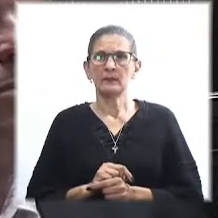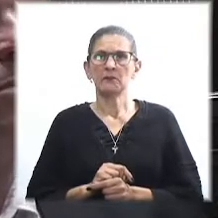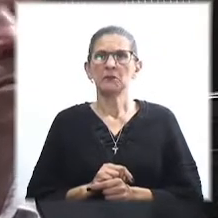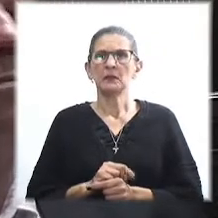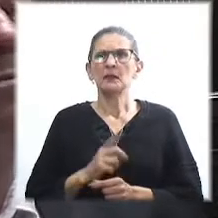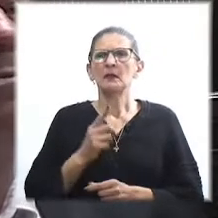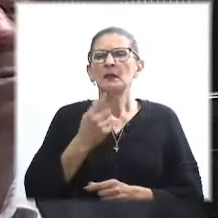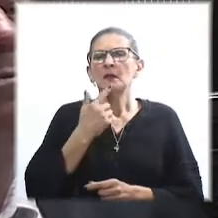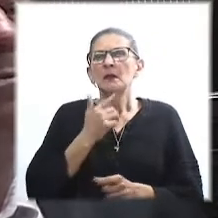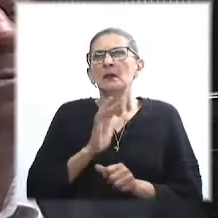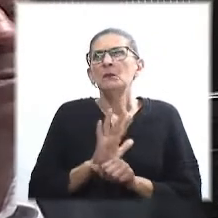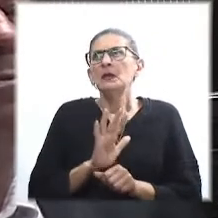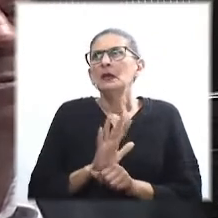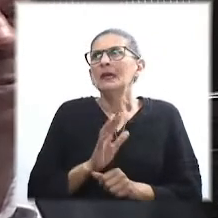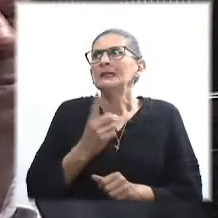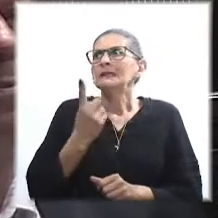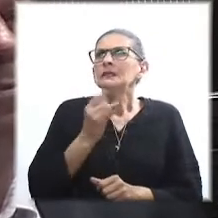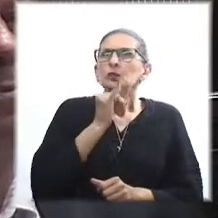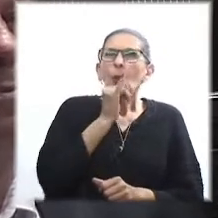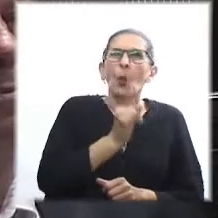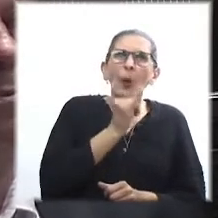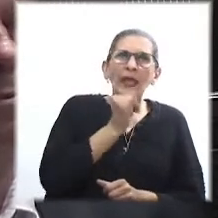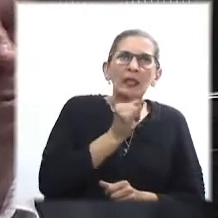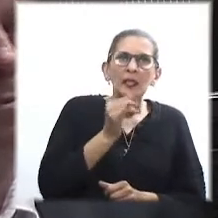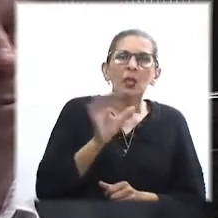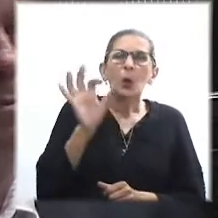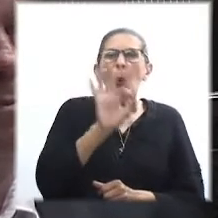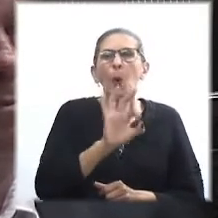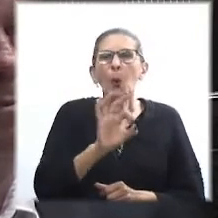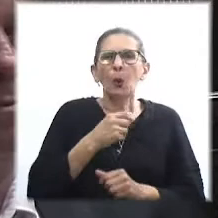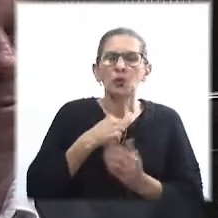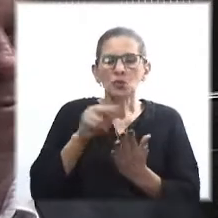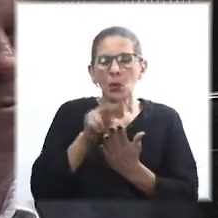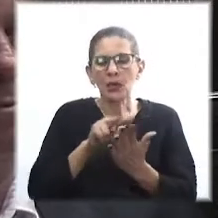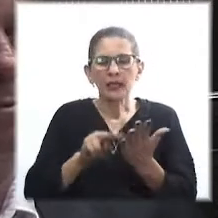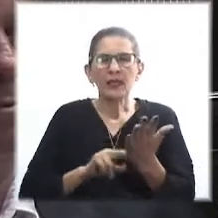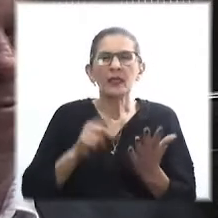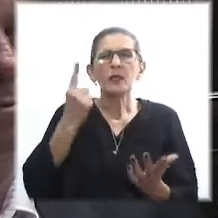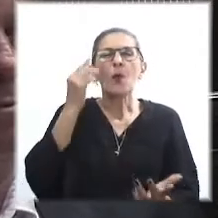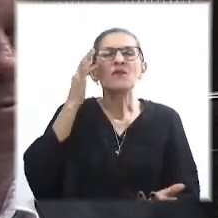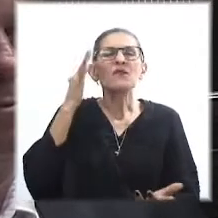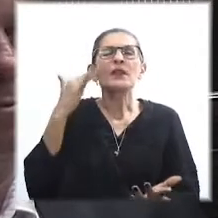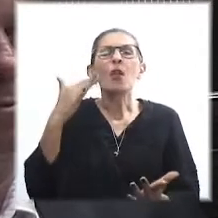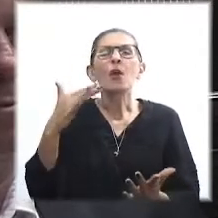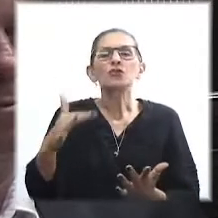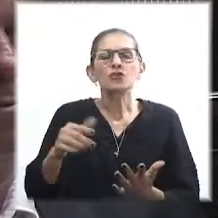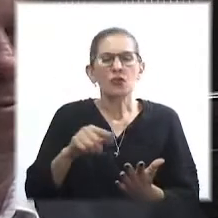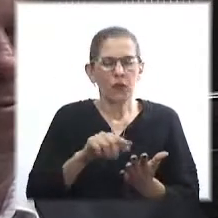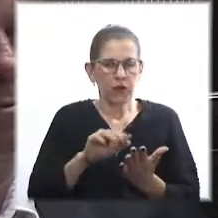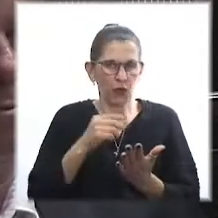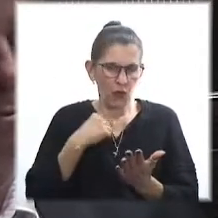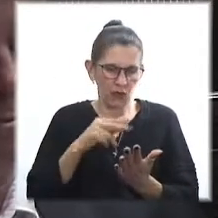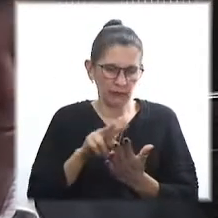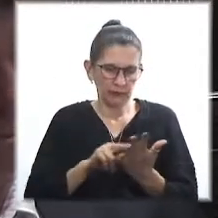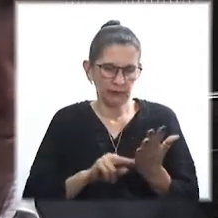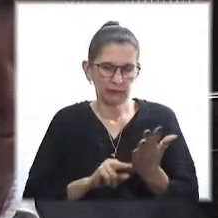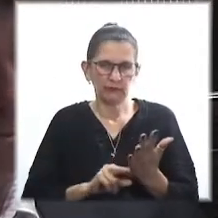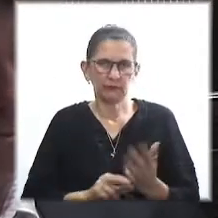es un cuento, no sé si es un cuento, lo leí de un filósofo contemporáneo de Mahoma,